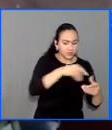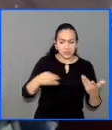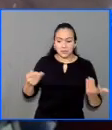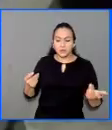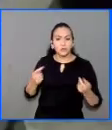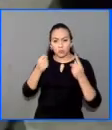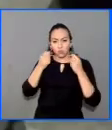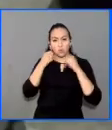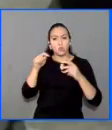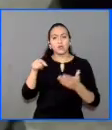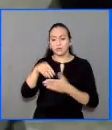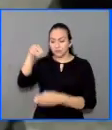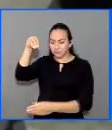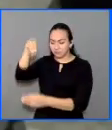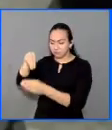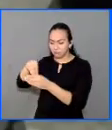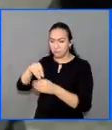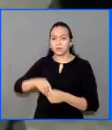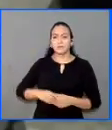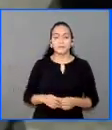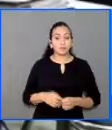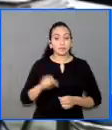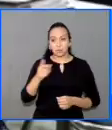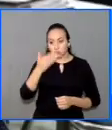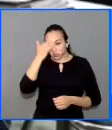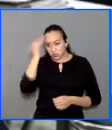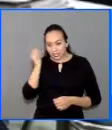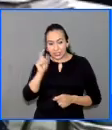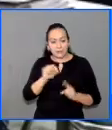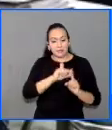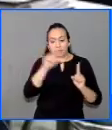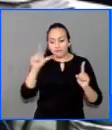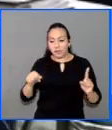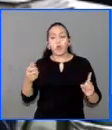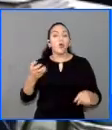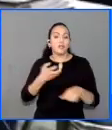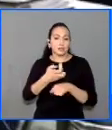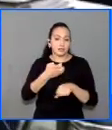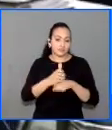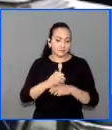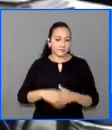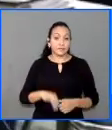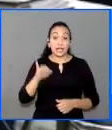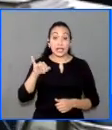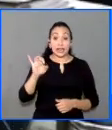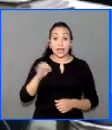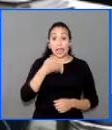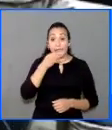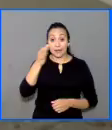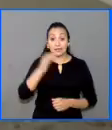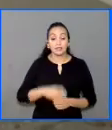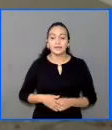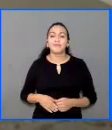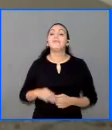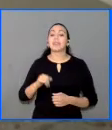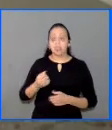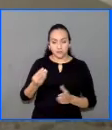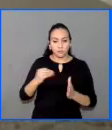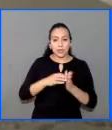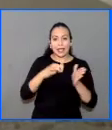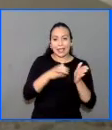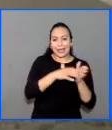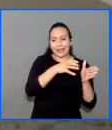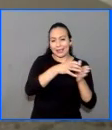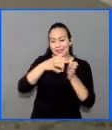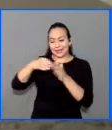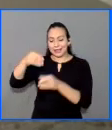elección, tampoco si es del ámbito federal o local. El INE informó que se dispondrá para cada casilla la cantidad necesaria de